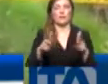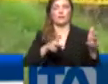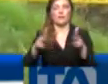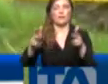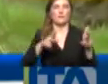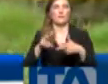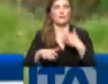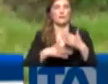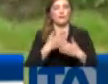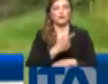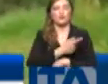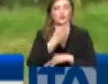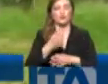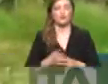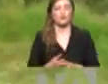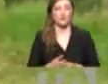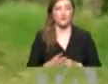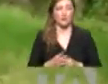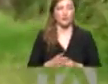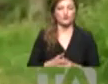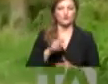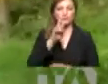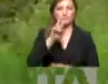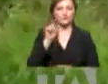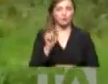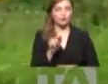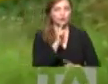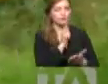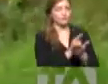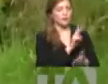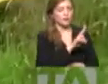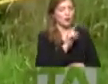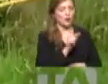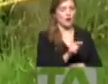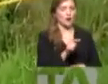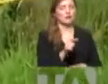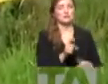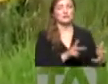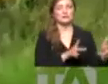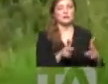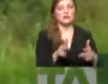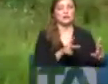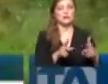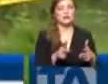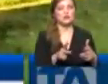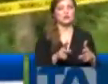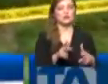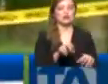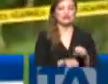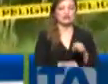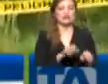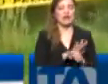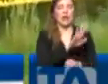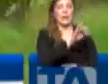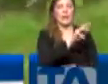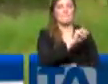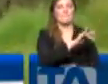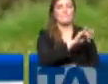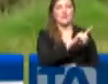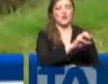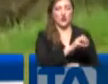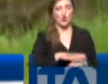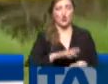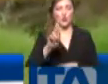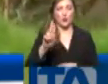este sector. Así es, son 22,000 vehículos que van a afectar tanto a la población de Tambillo como de Uyumbicho,